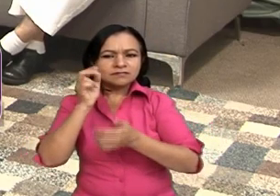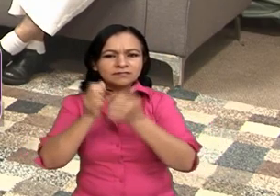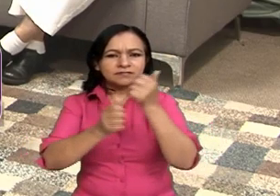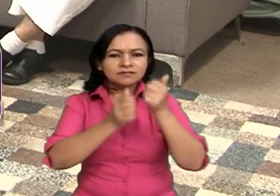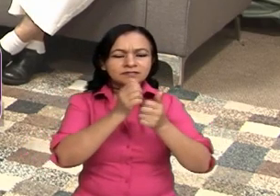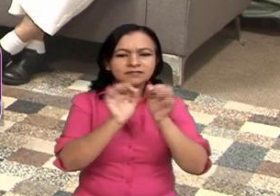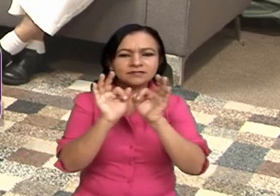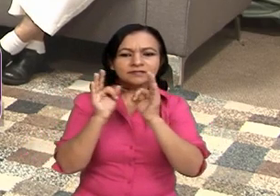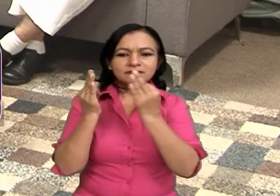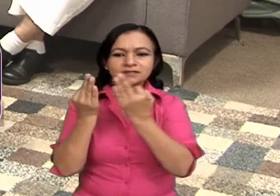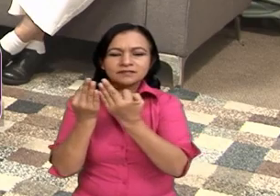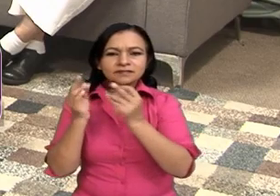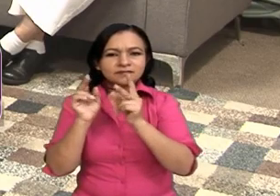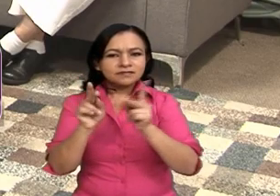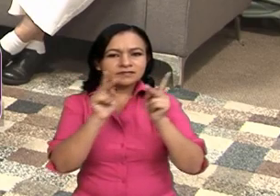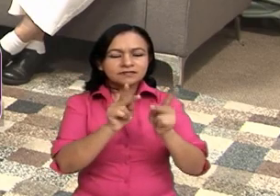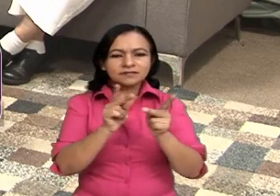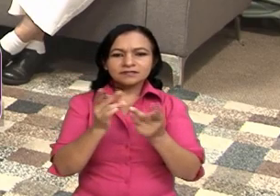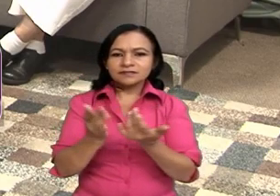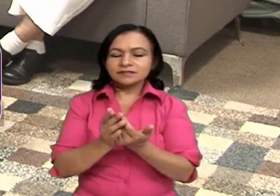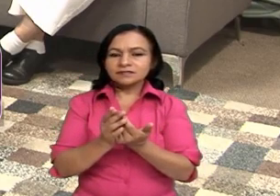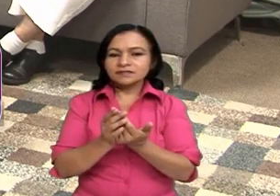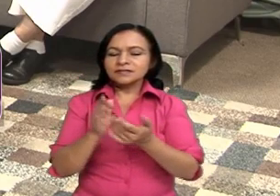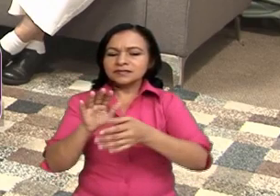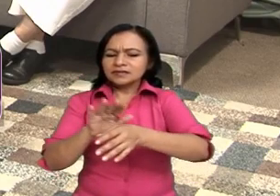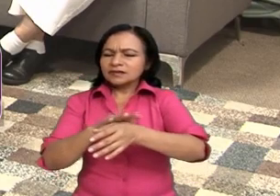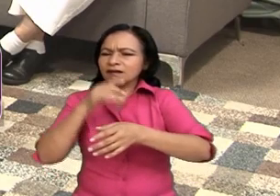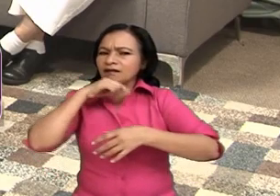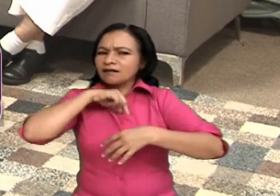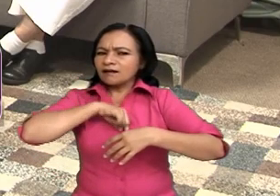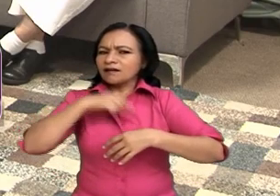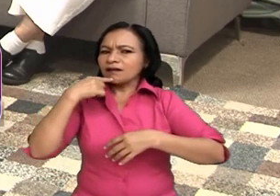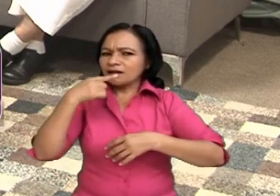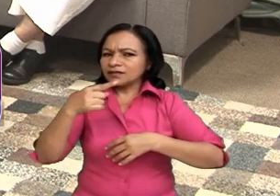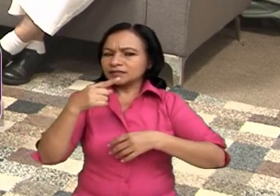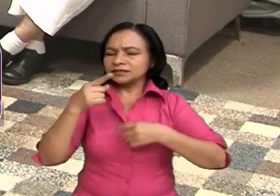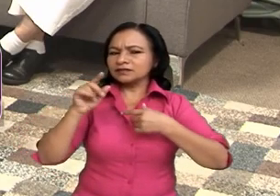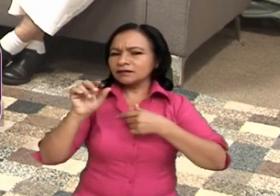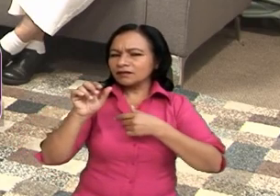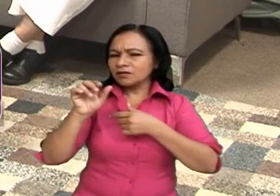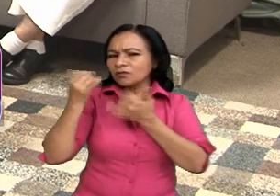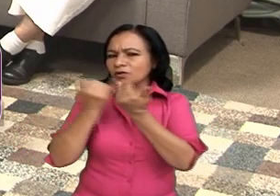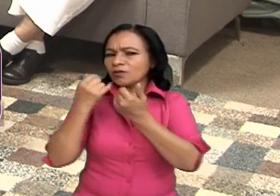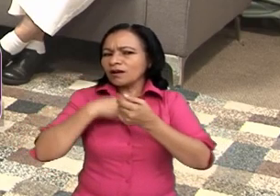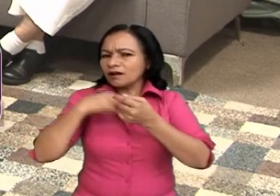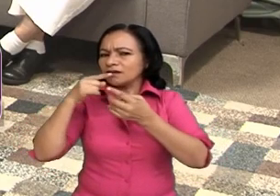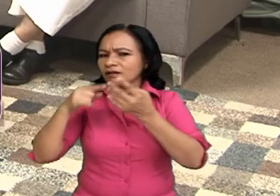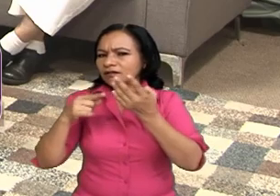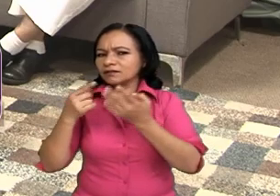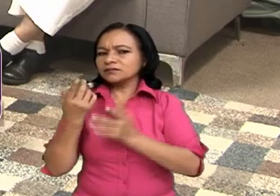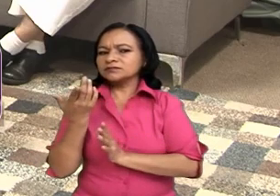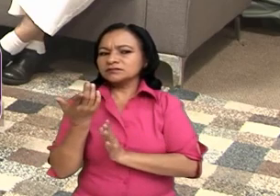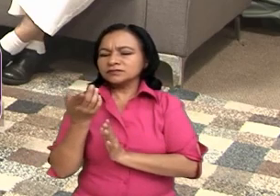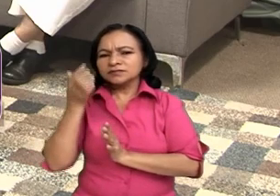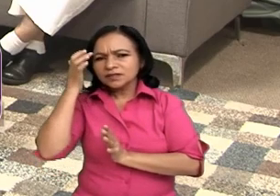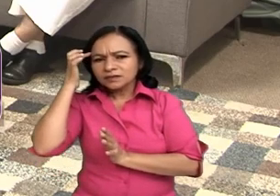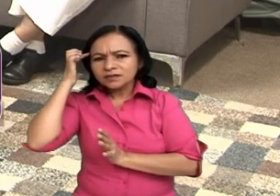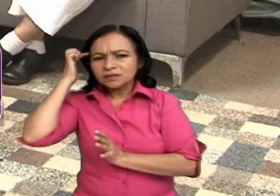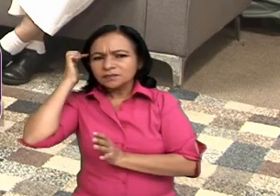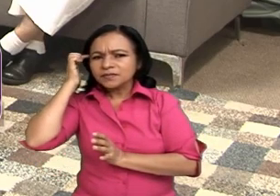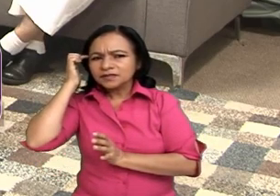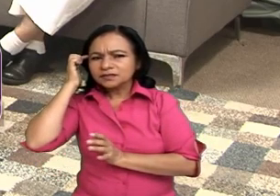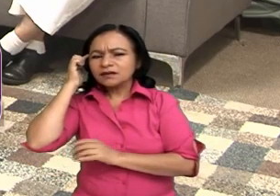a la familia, a la persona. Tenemos un sexto sentido, como nos dicen, ¿verdad? Tenemos esa posibilidad de estado intuitivo de las cosas,